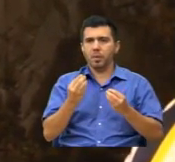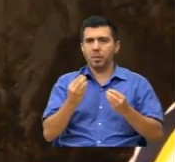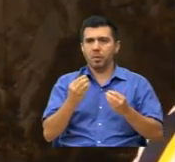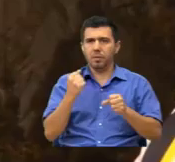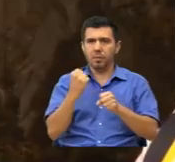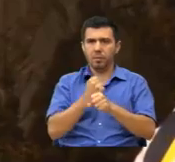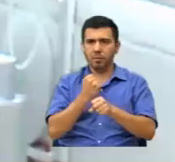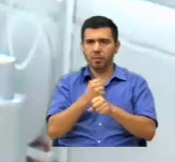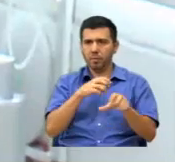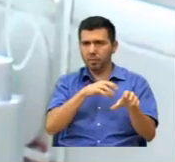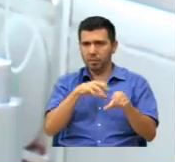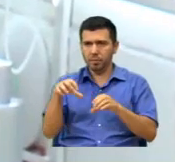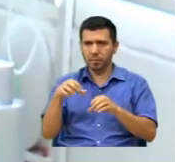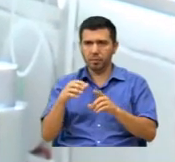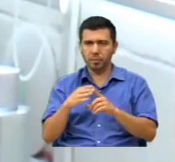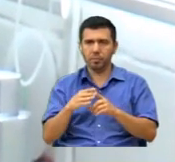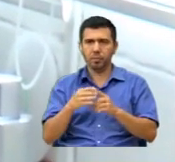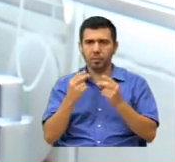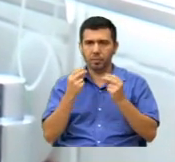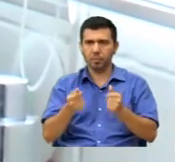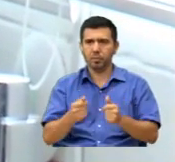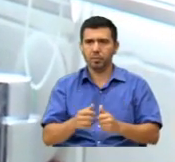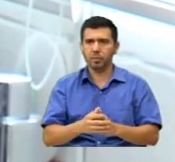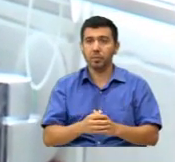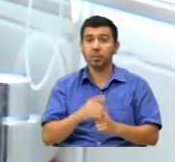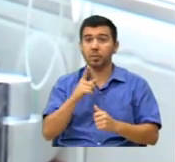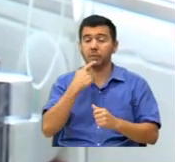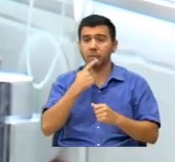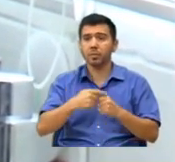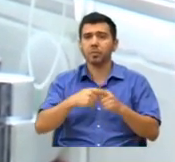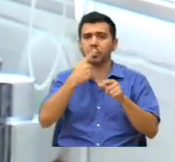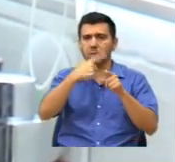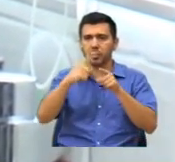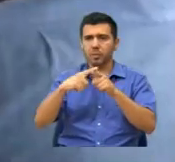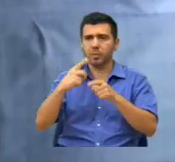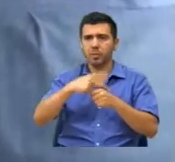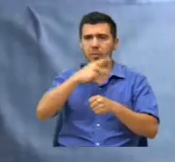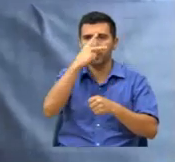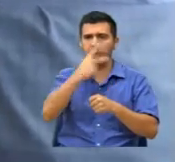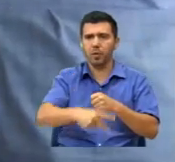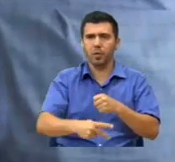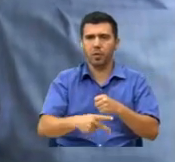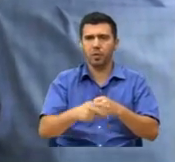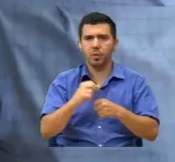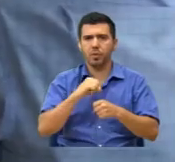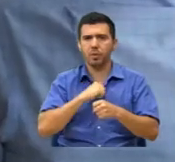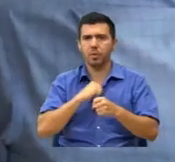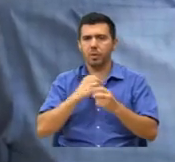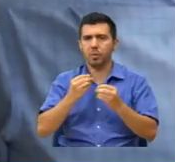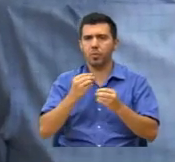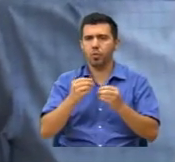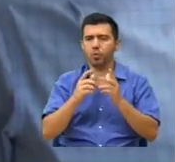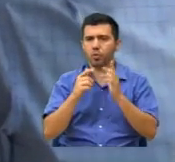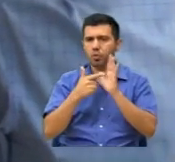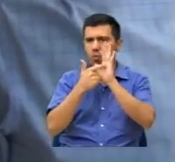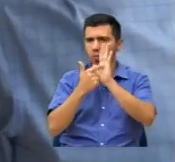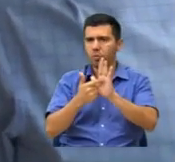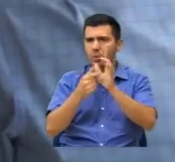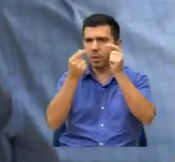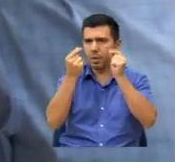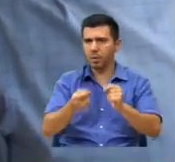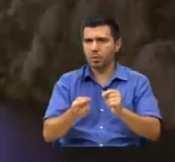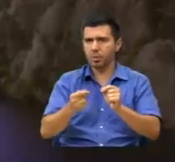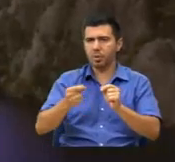acciones más eficientes. Varios son los proyectos que se tienen programados en esta articulación, que advierte mayores resultados en materia